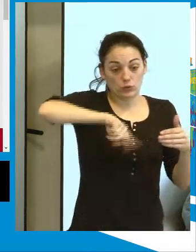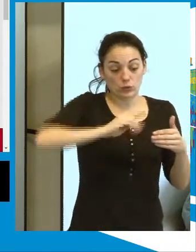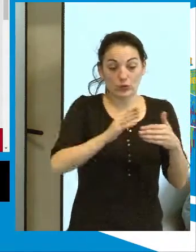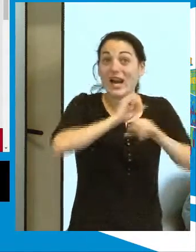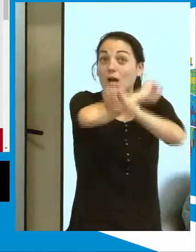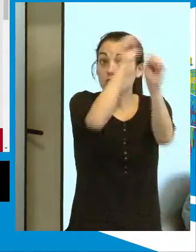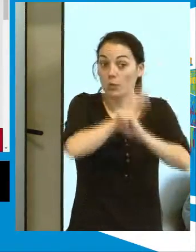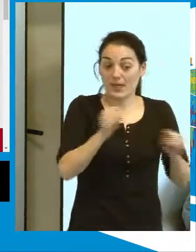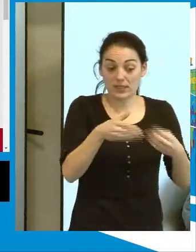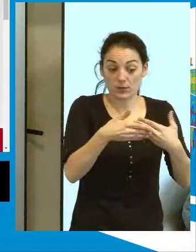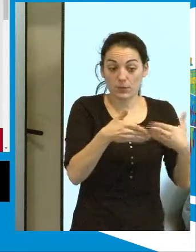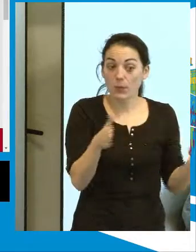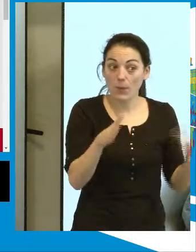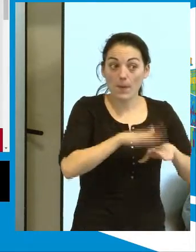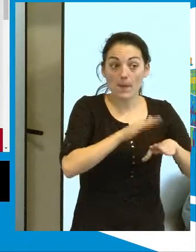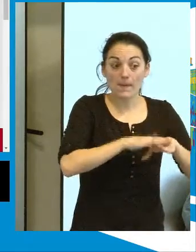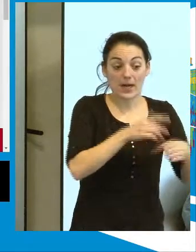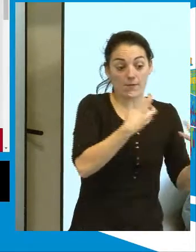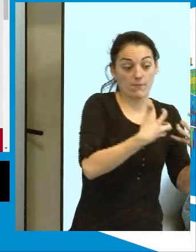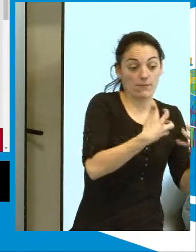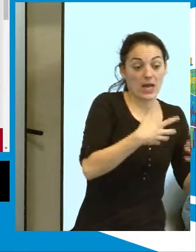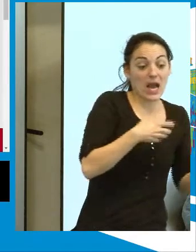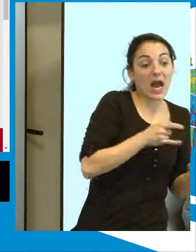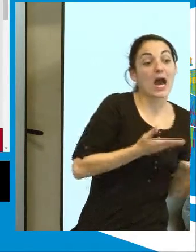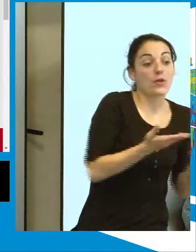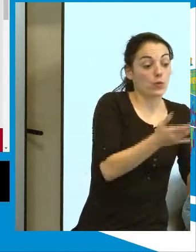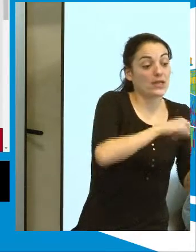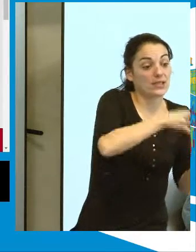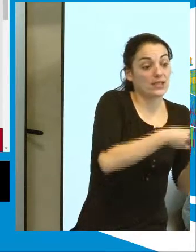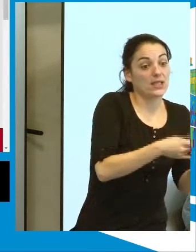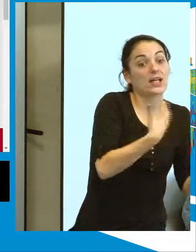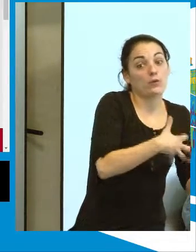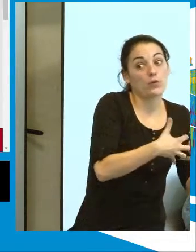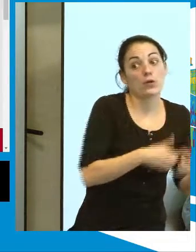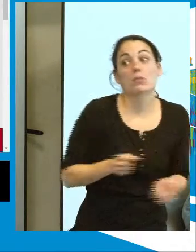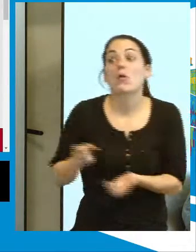manera automática, ¿no? Para que funcionen tanto nuestras ayudas técnicas, las propias de InSuite, como